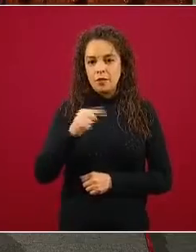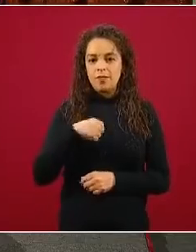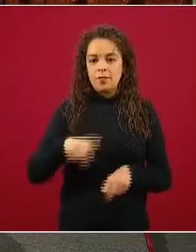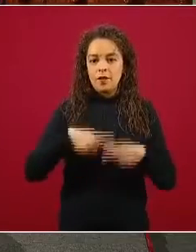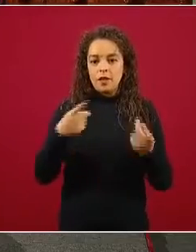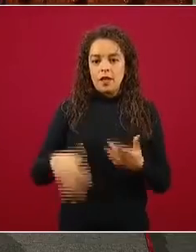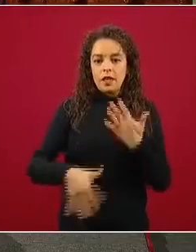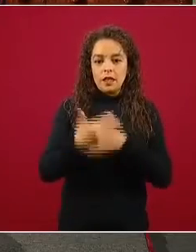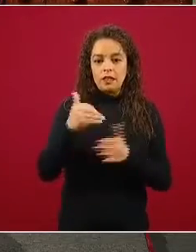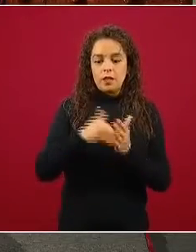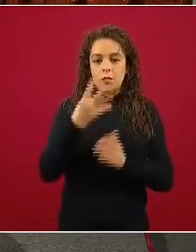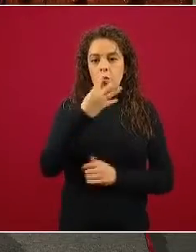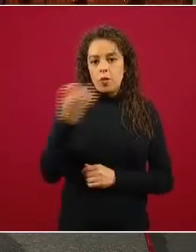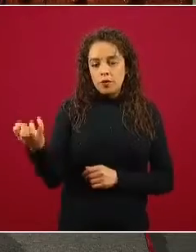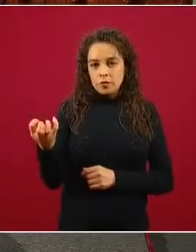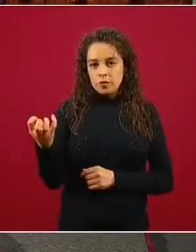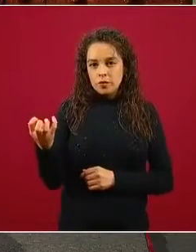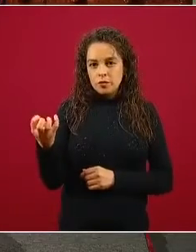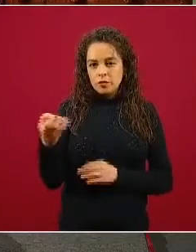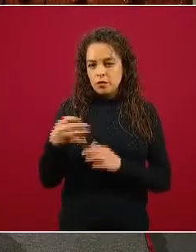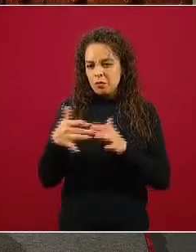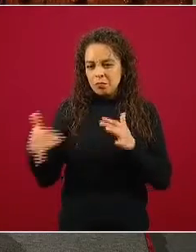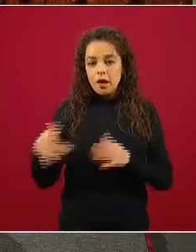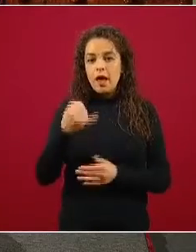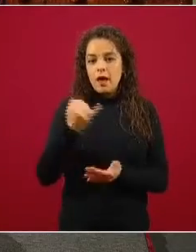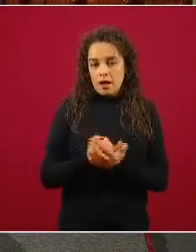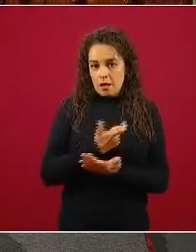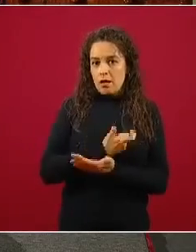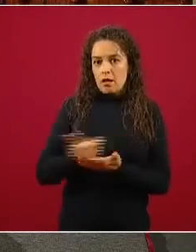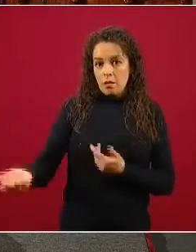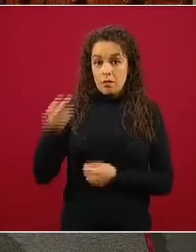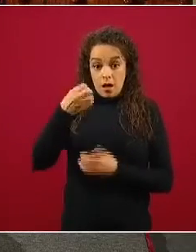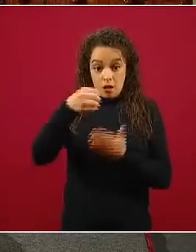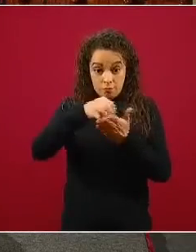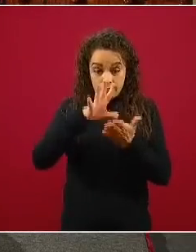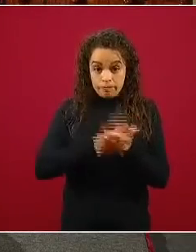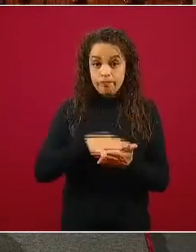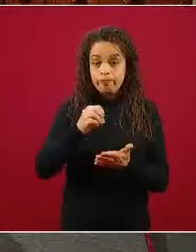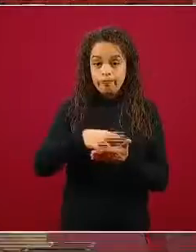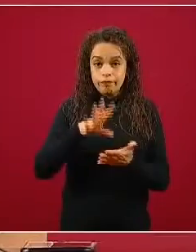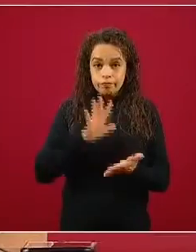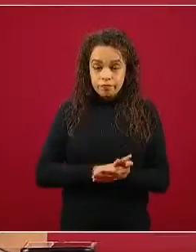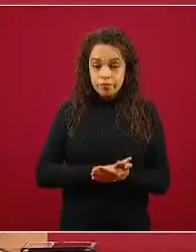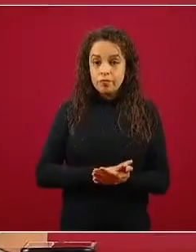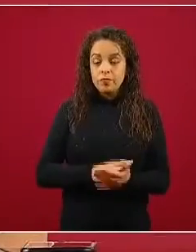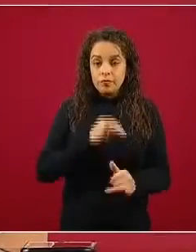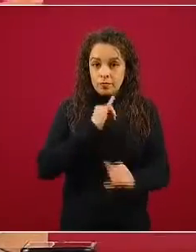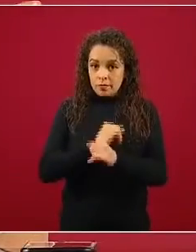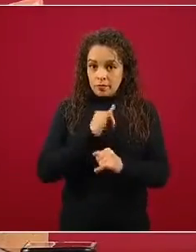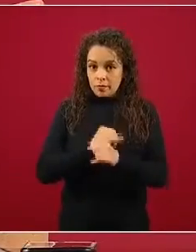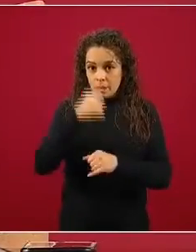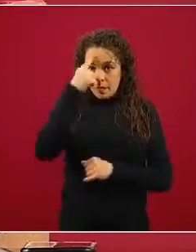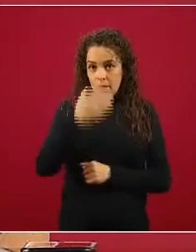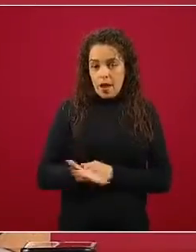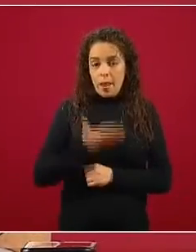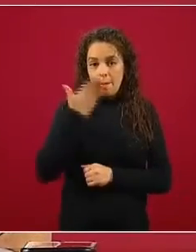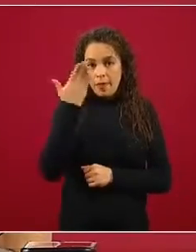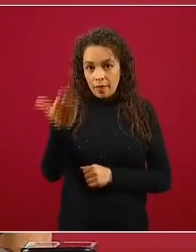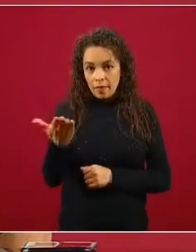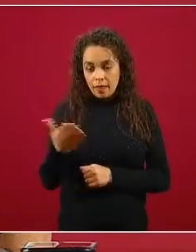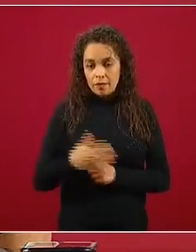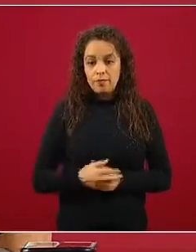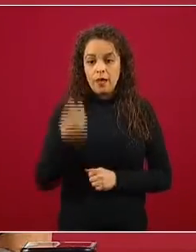15,456 incapacidades. O sea, el registro es todas las personas que han entrado a la base para la incapacidad a distancia, algo que llamamos el permiso